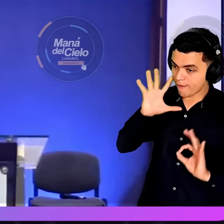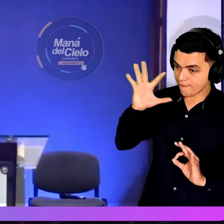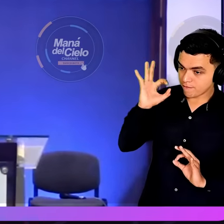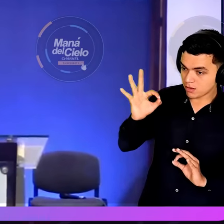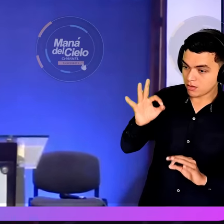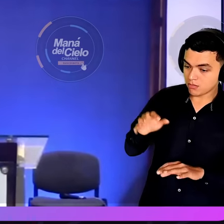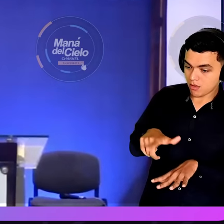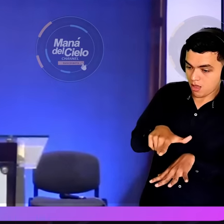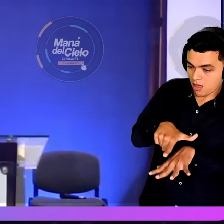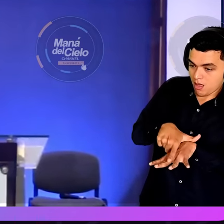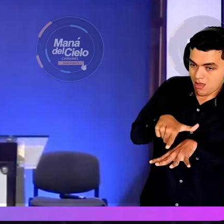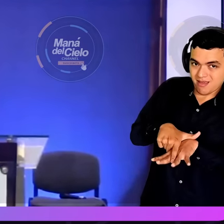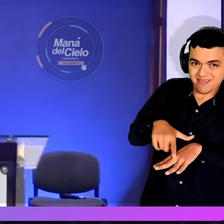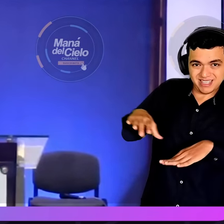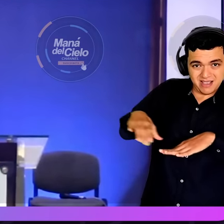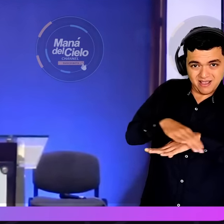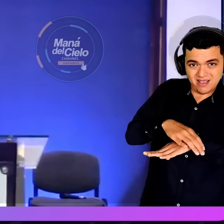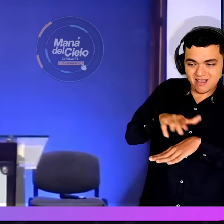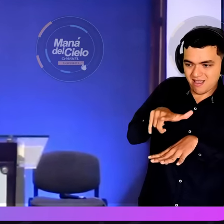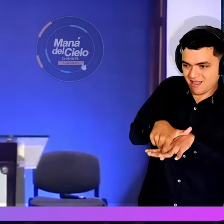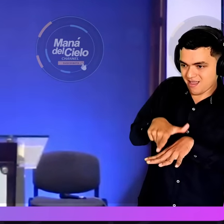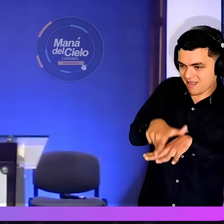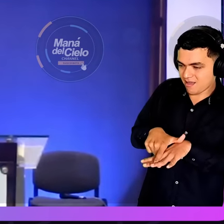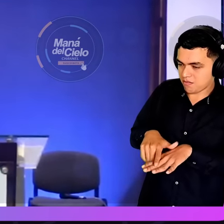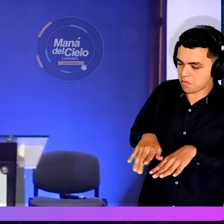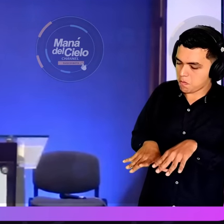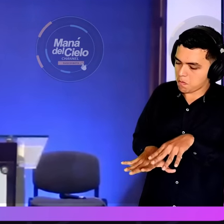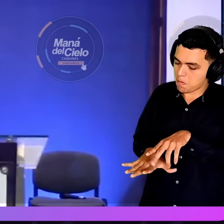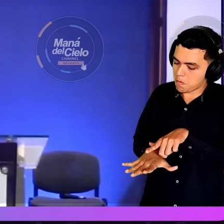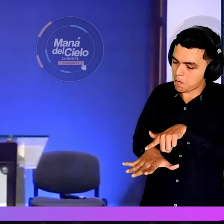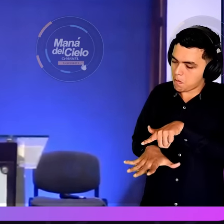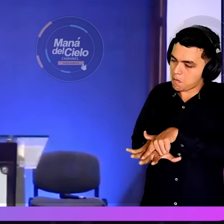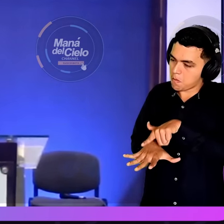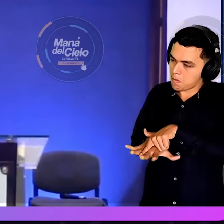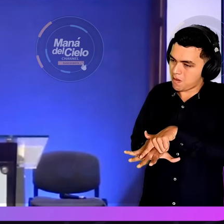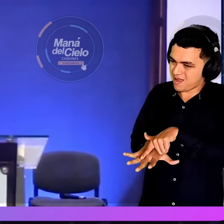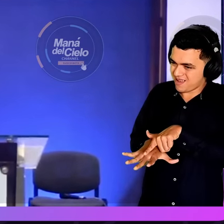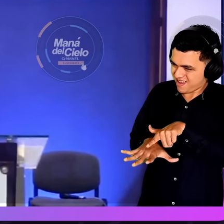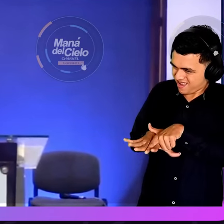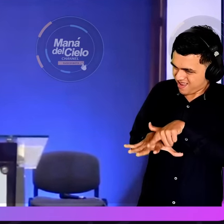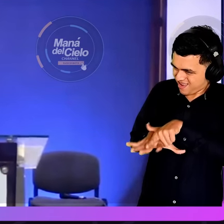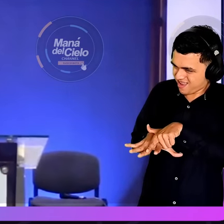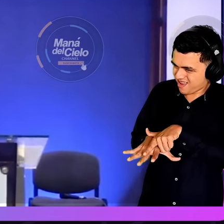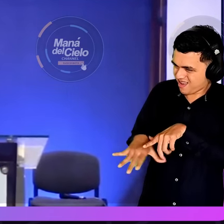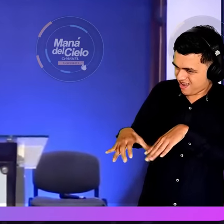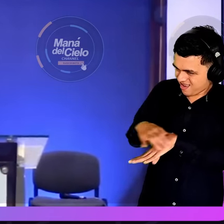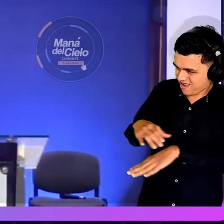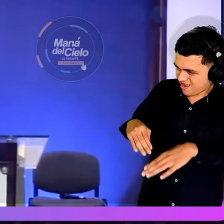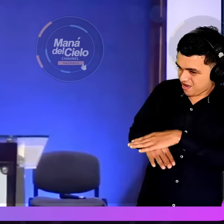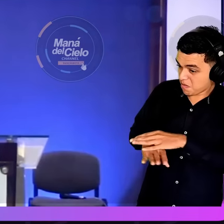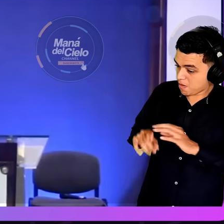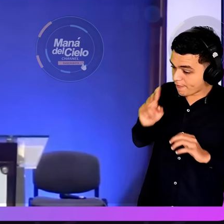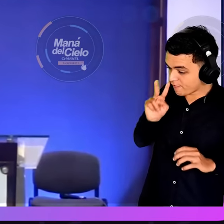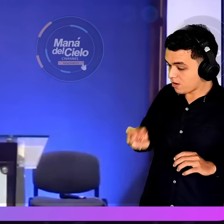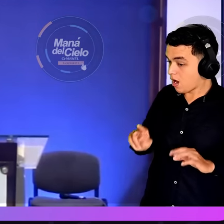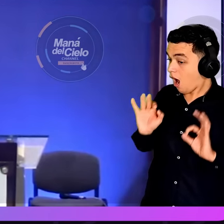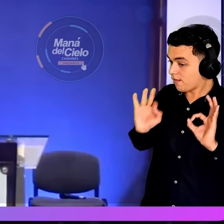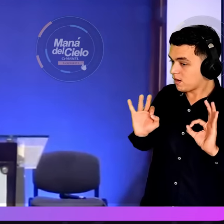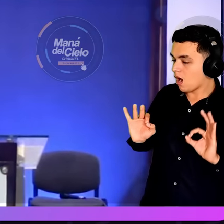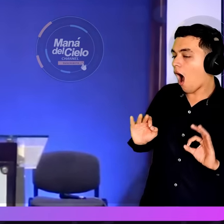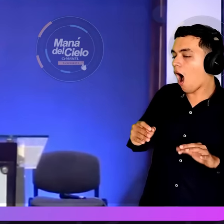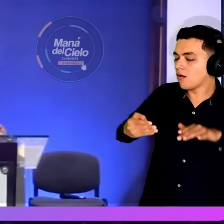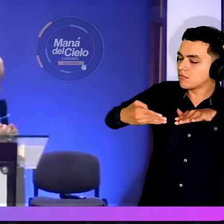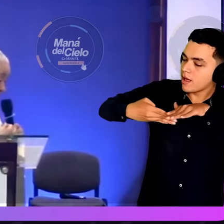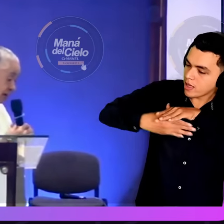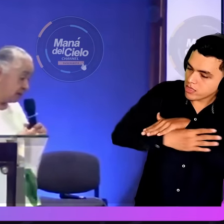veas que viene un cliente, porque el pasajero se conoce por la maleta. Cuando tú veas que viene un cliente bien vestido,